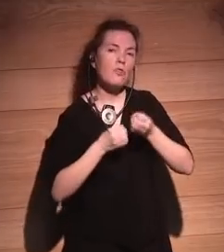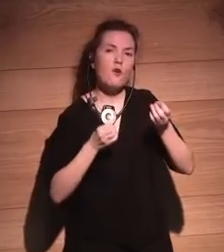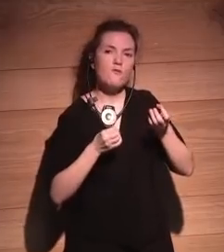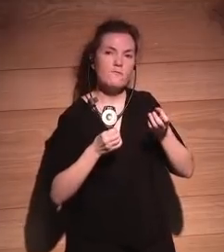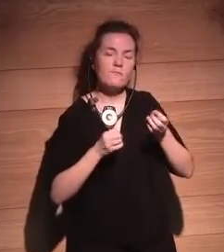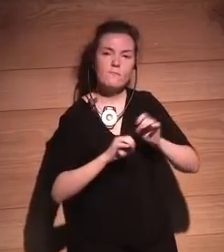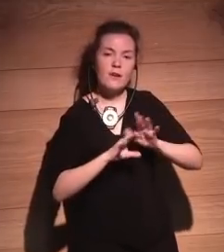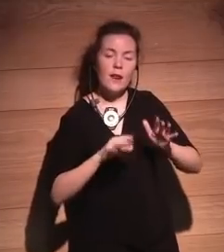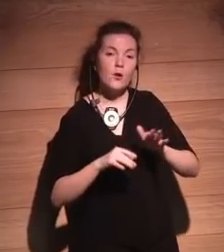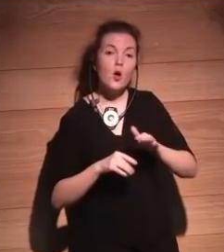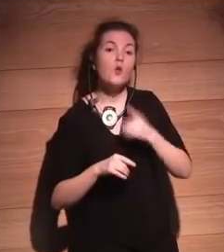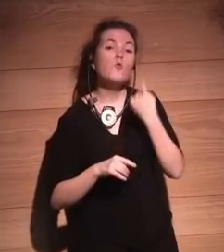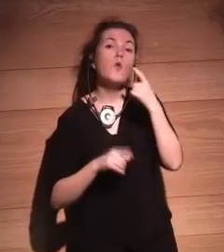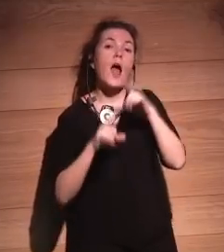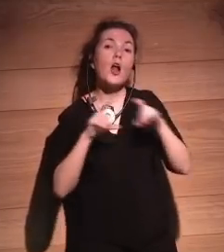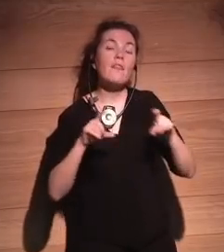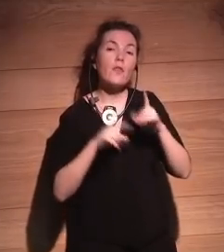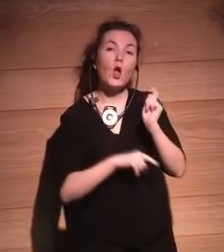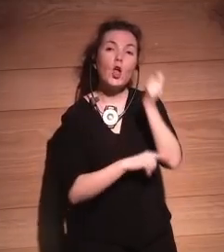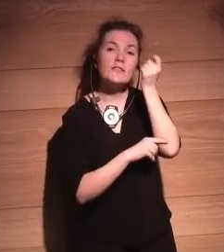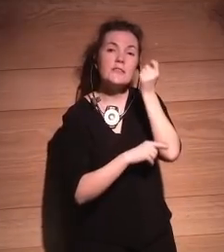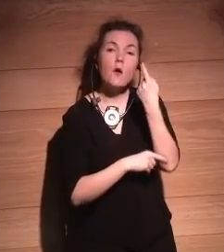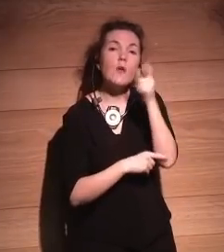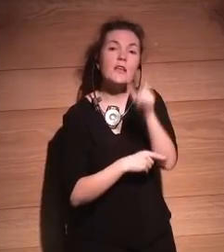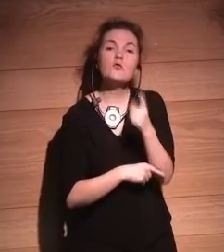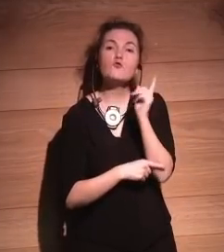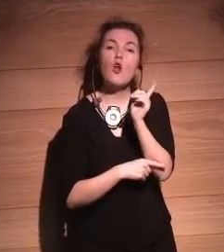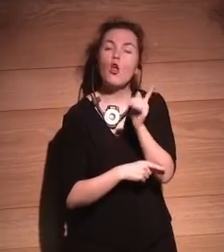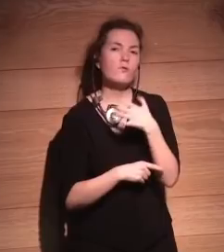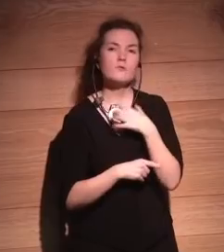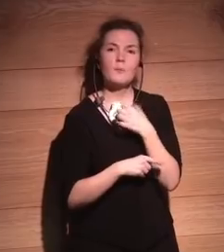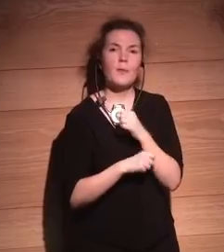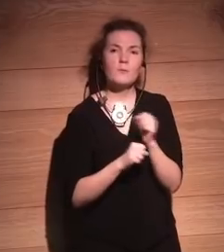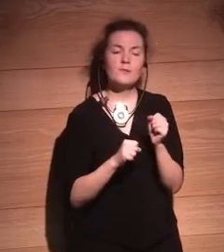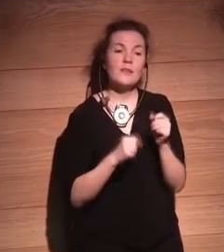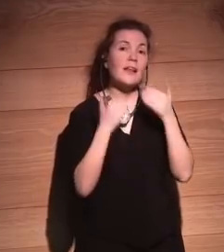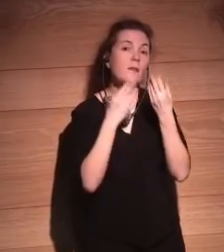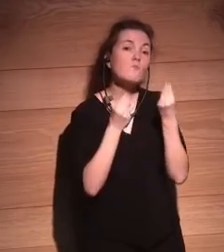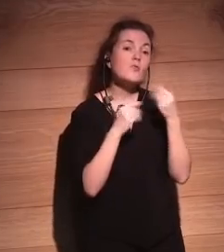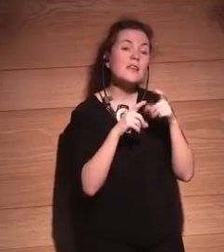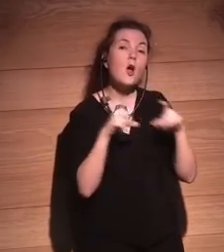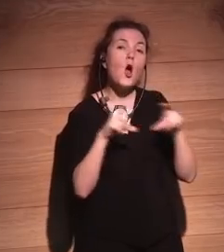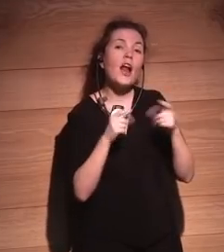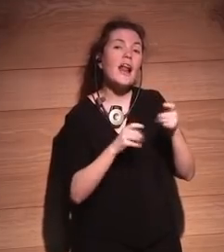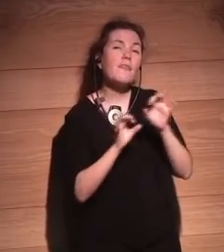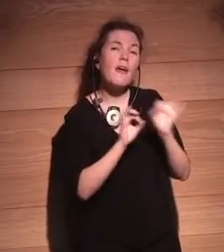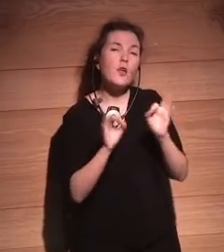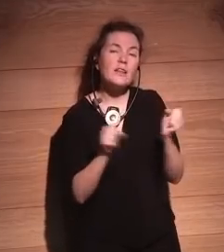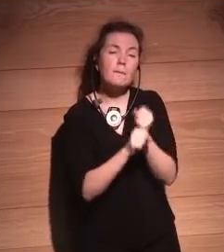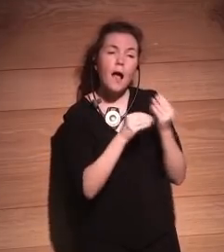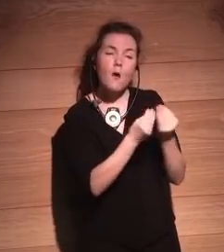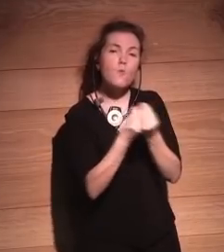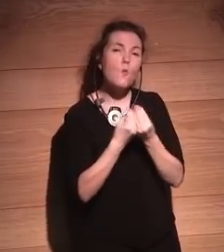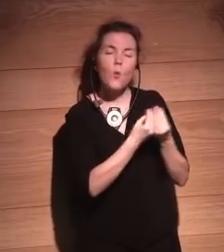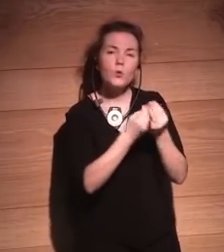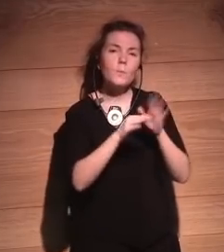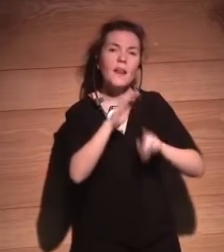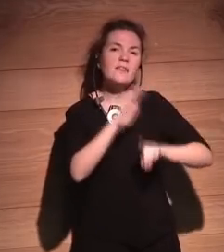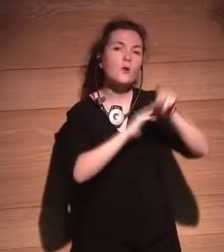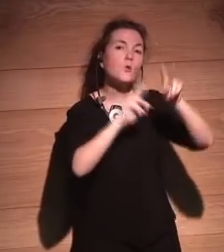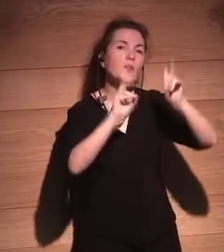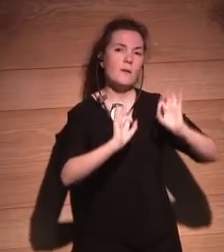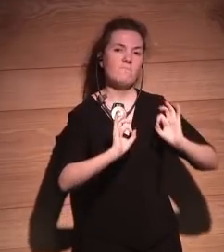posible, o que una sola organización podría hacerlo. Es porque muchas organizaciones han trabajado juntas en desarrollar un